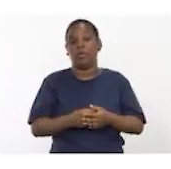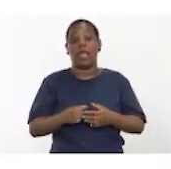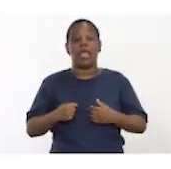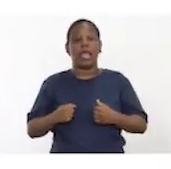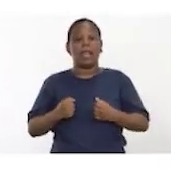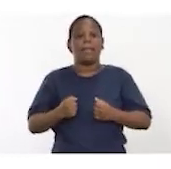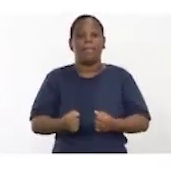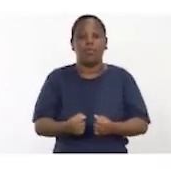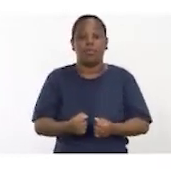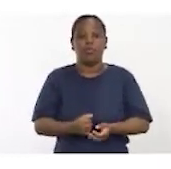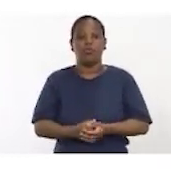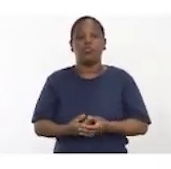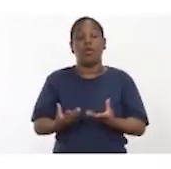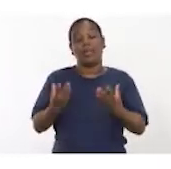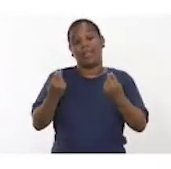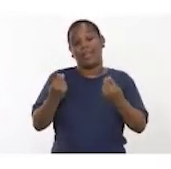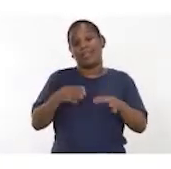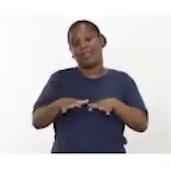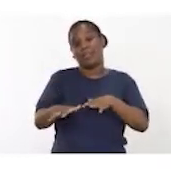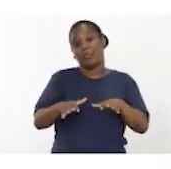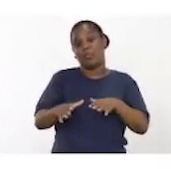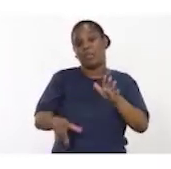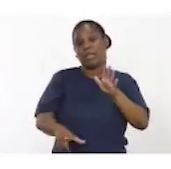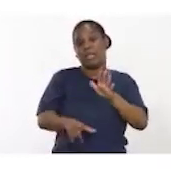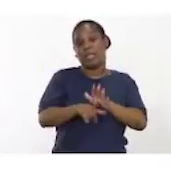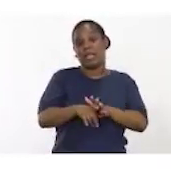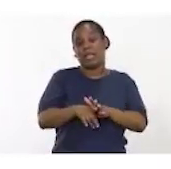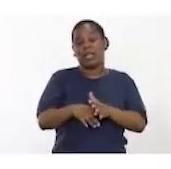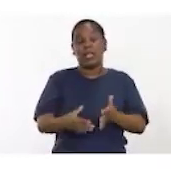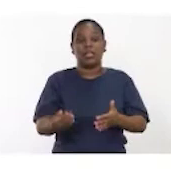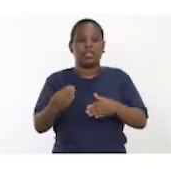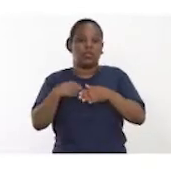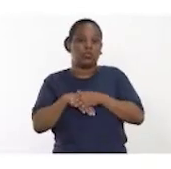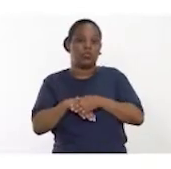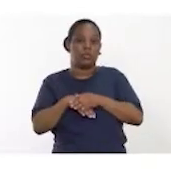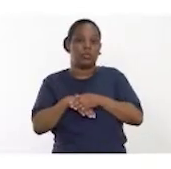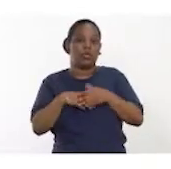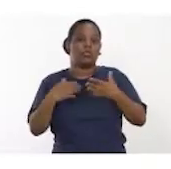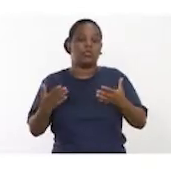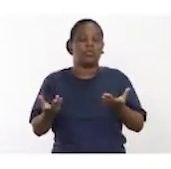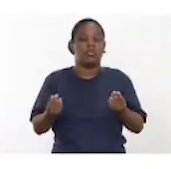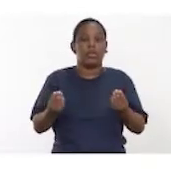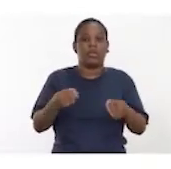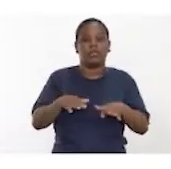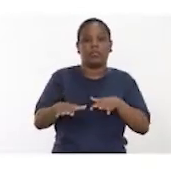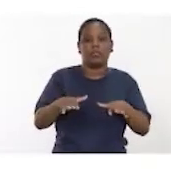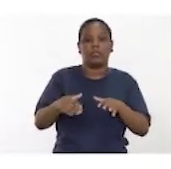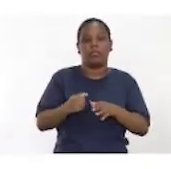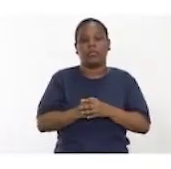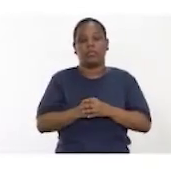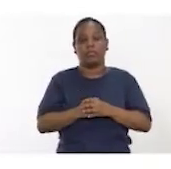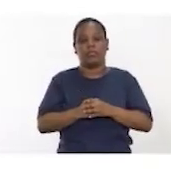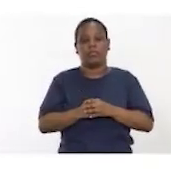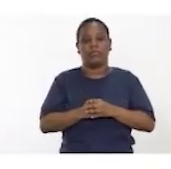el impulso y la cantidad de movimiento y la ley de conservación de la cantidad de movimiento.